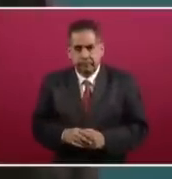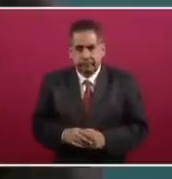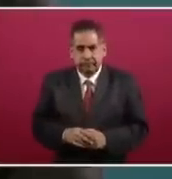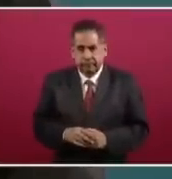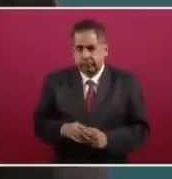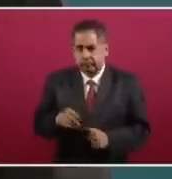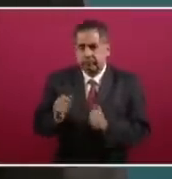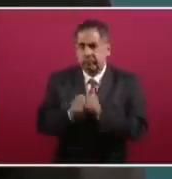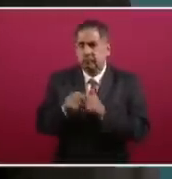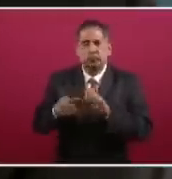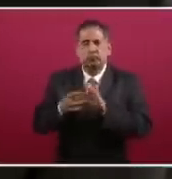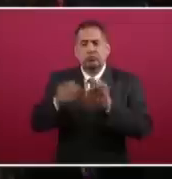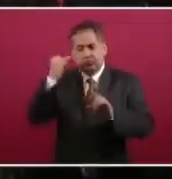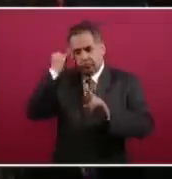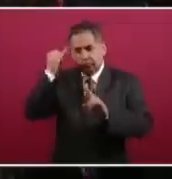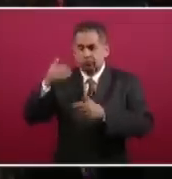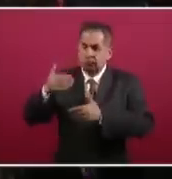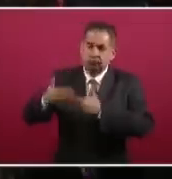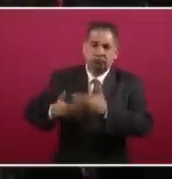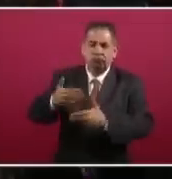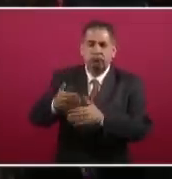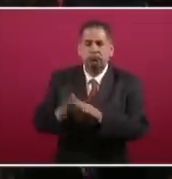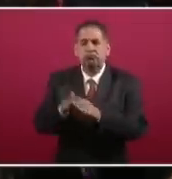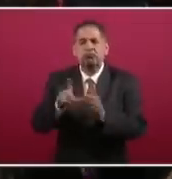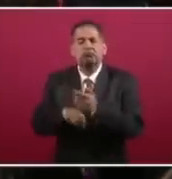la concepción avanzada, no